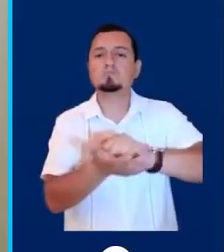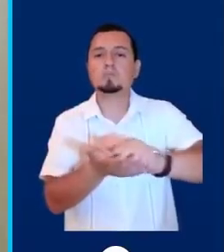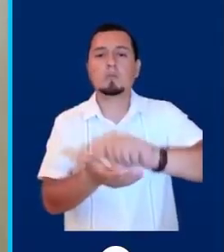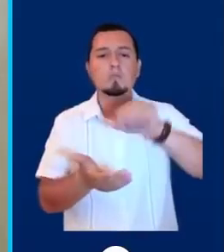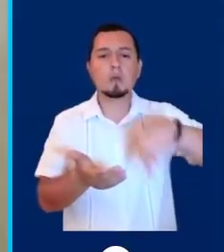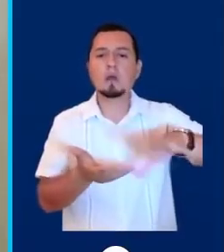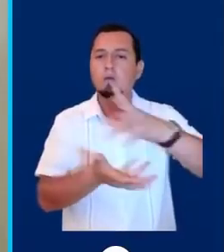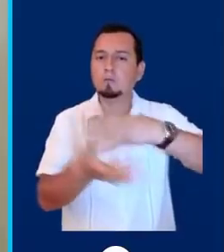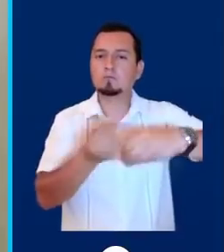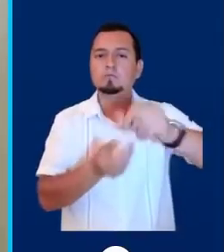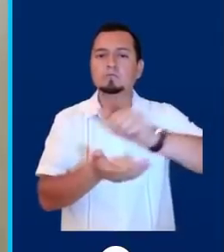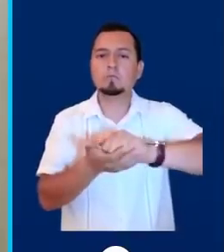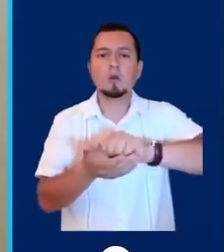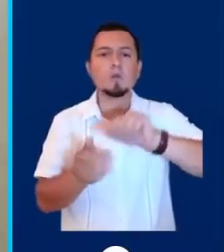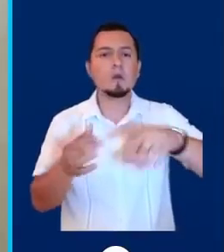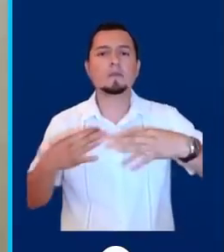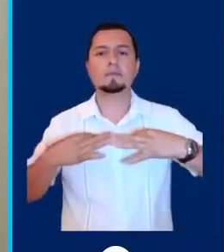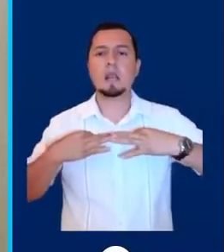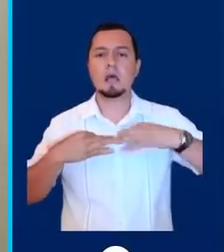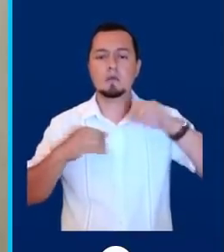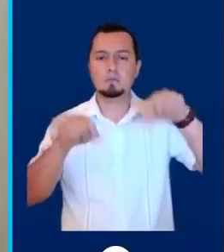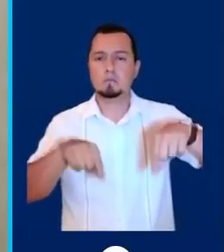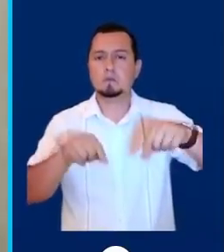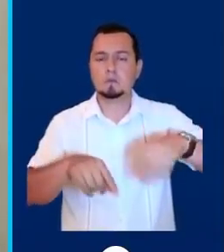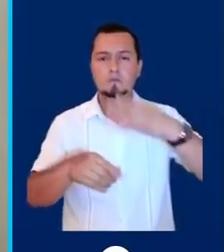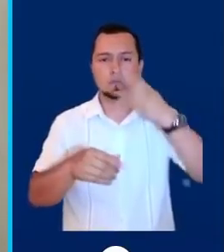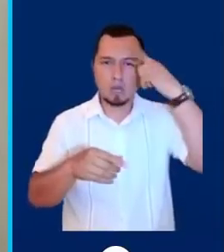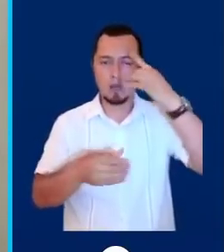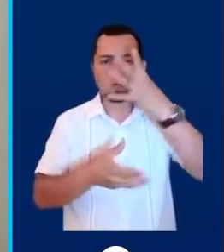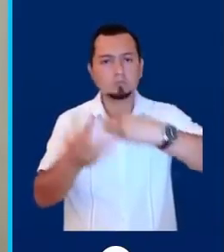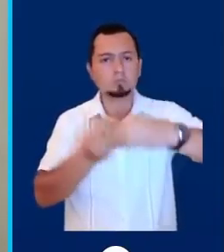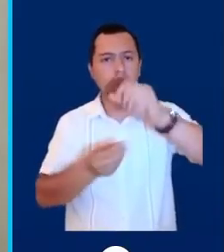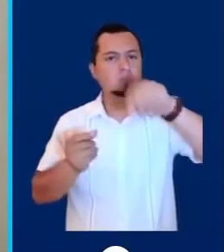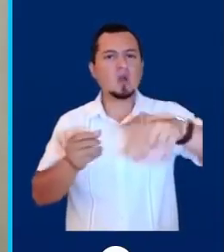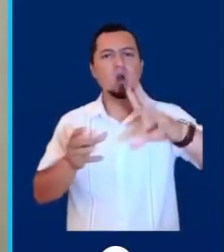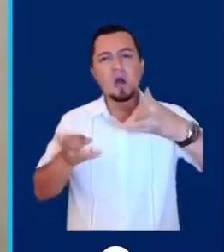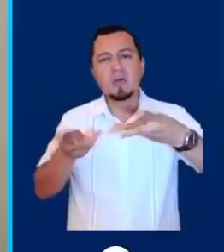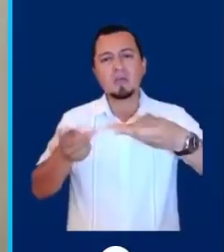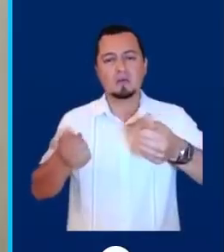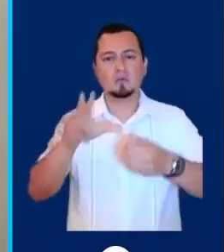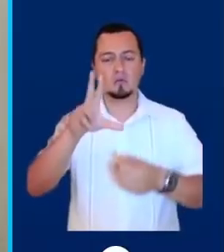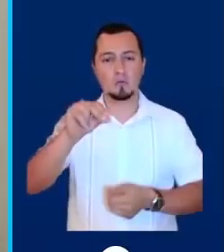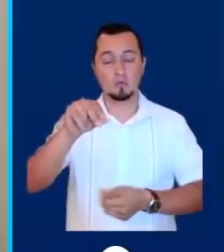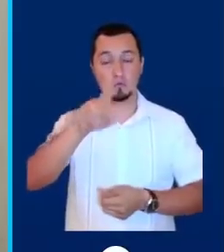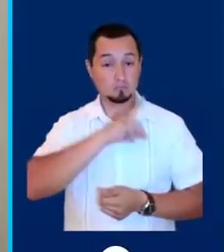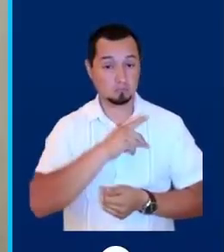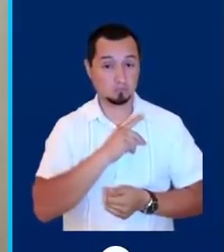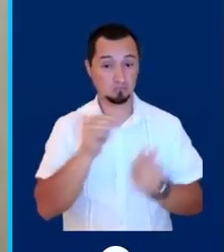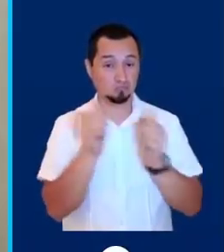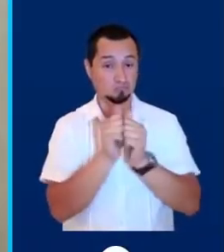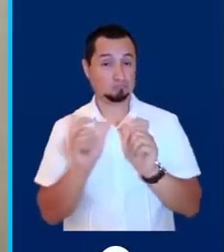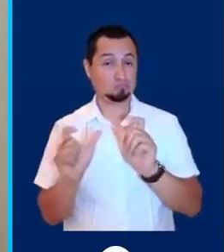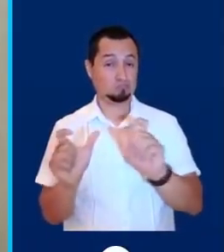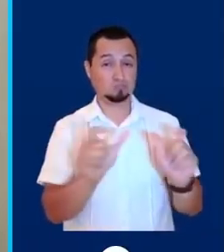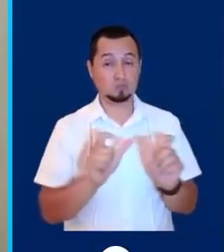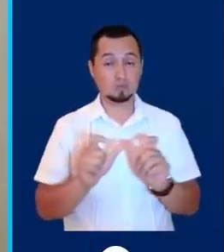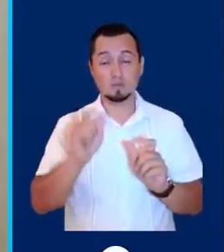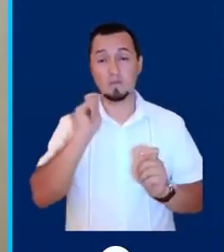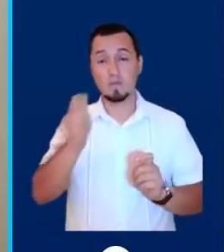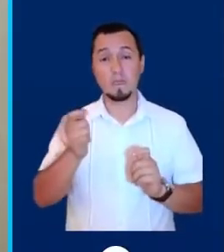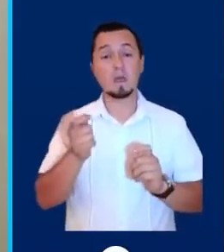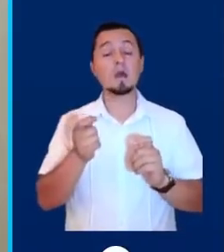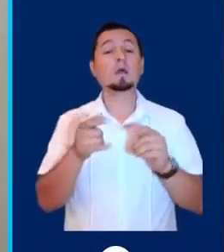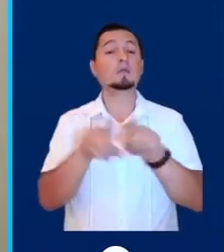los niños del sistema educativo oficial. El ingreso será limitado y controlado, por supuesto. Se fomentará el